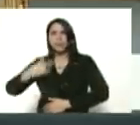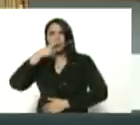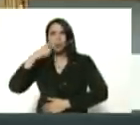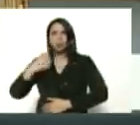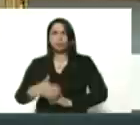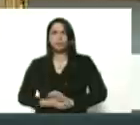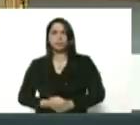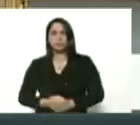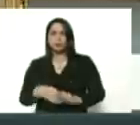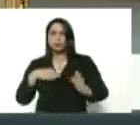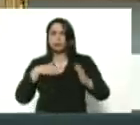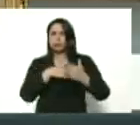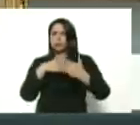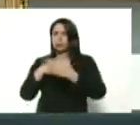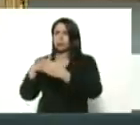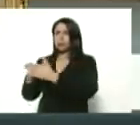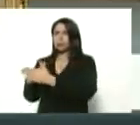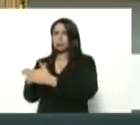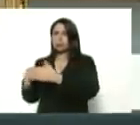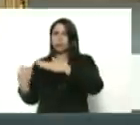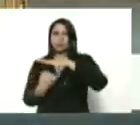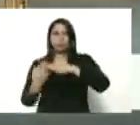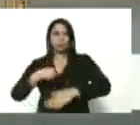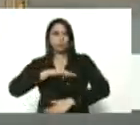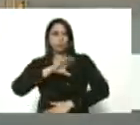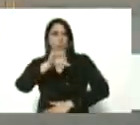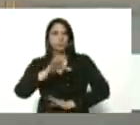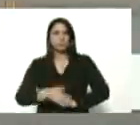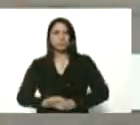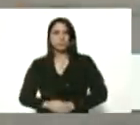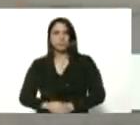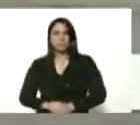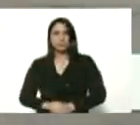atacar las instituciones y a nuestro país.